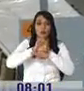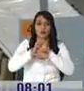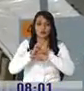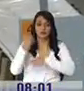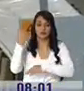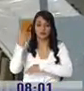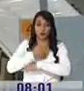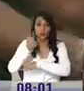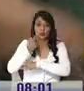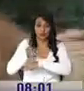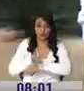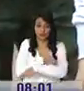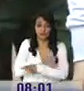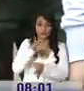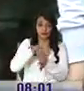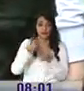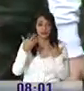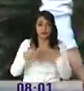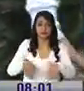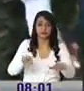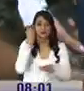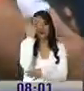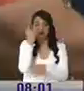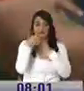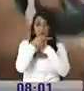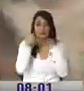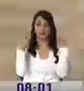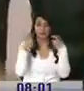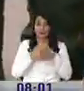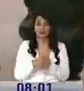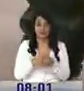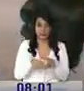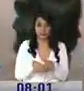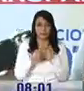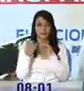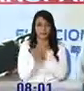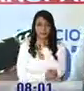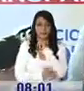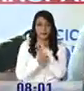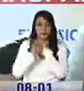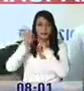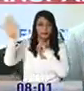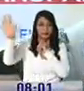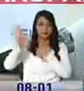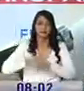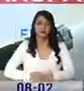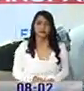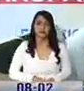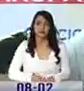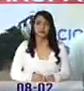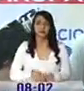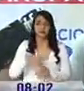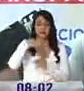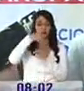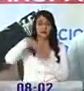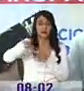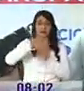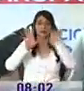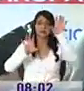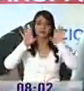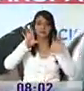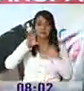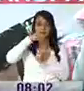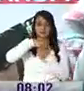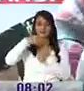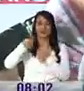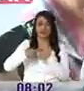votaciones el pasado 15 de marzo arrancó con el exterior recordar que seexo se encuentra dentro del distrito Metropolitano